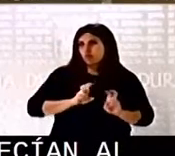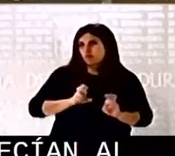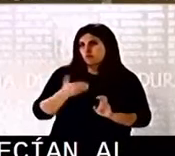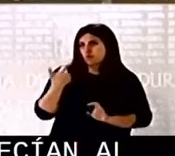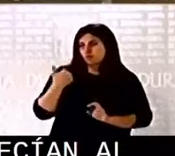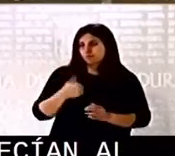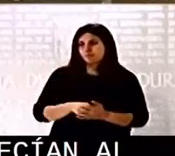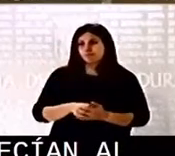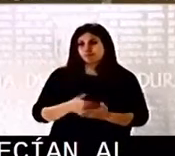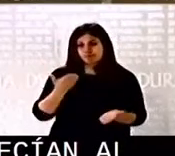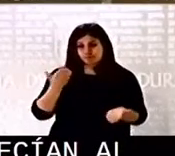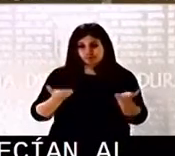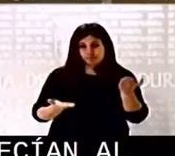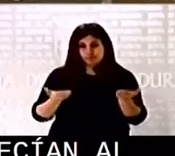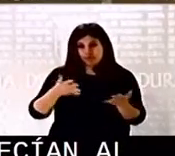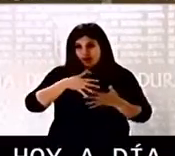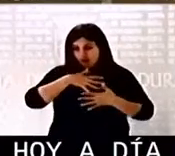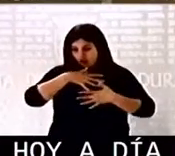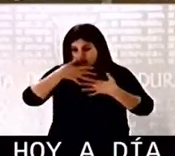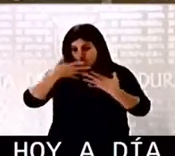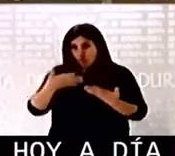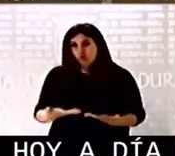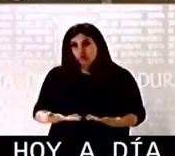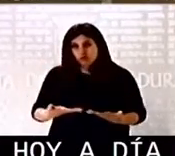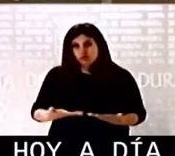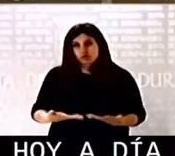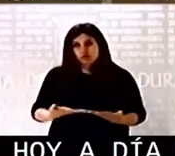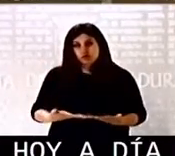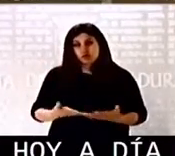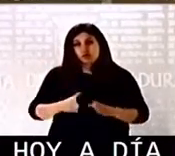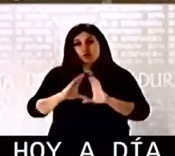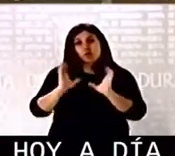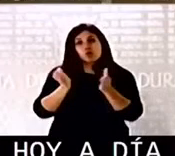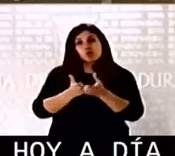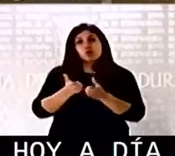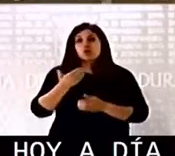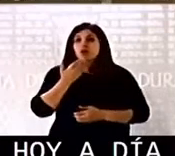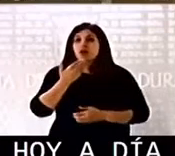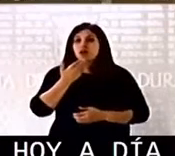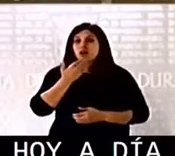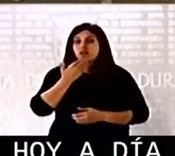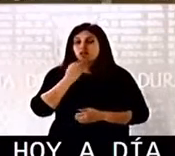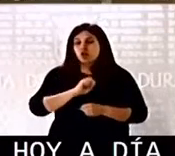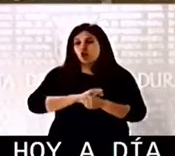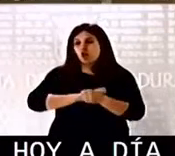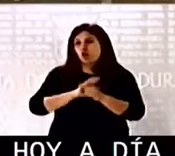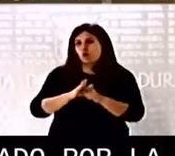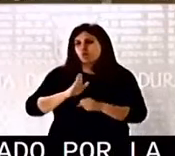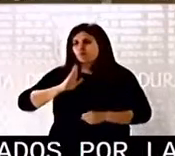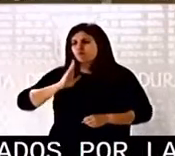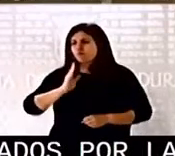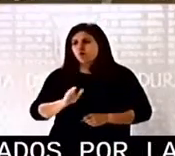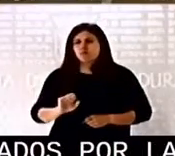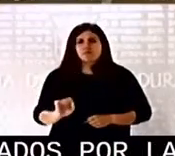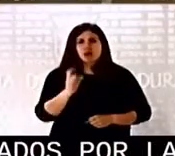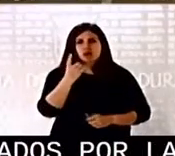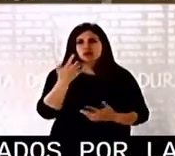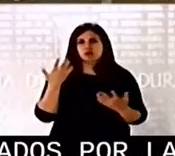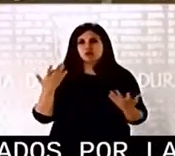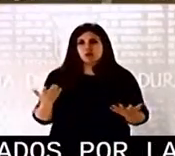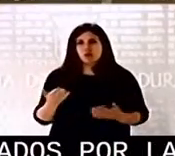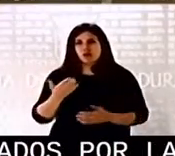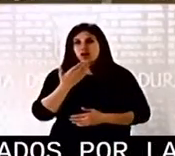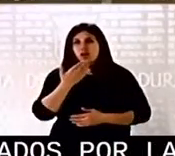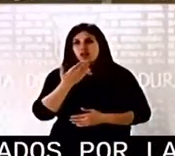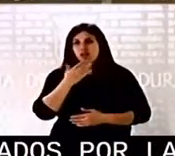Hoy, a día de hoy, el grupo de edad que está más afectado por la pandemia es el grupo de edad de los 15 a